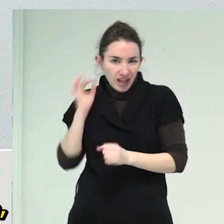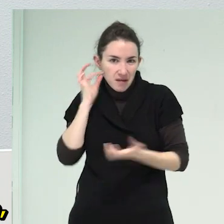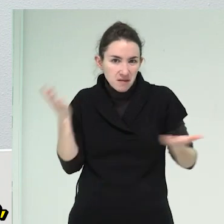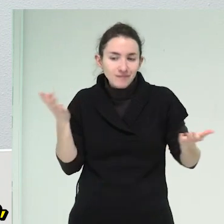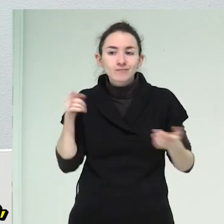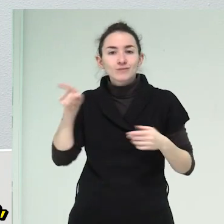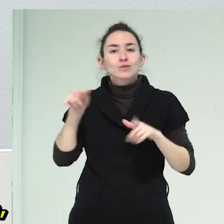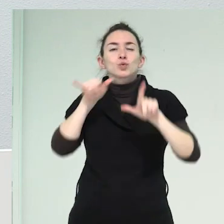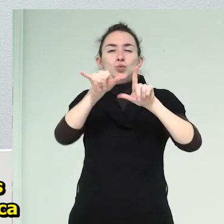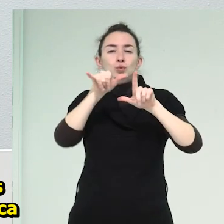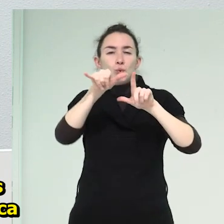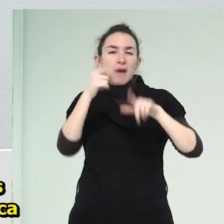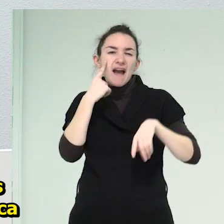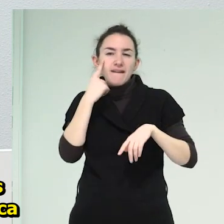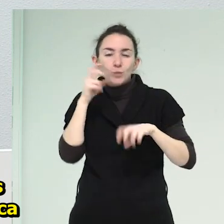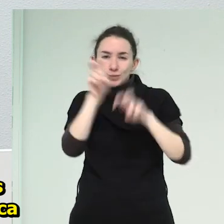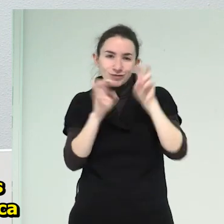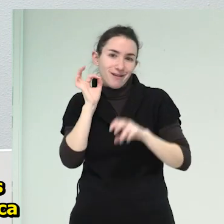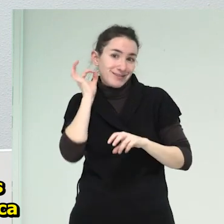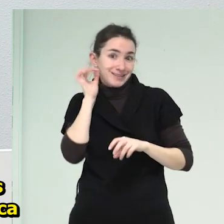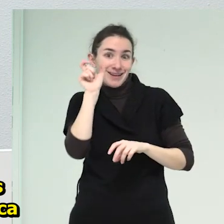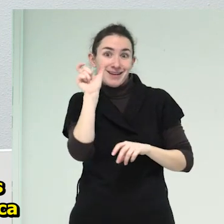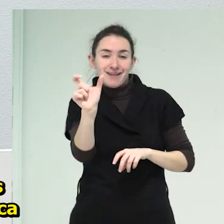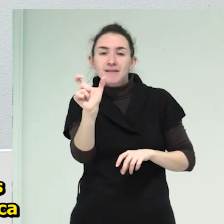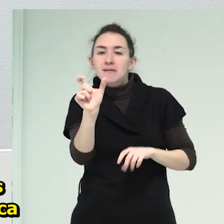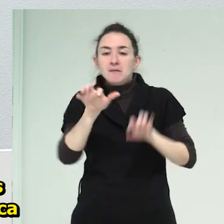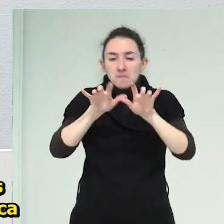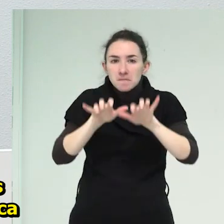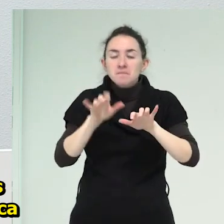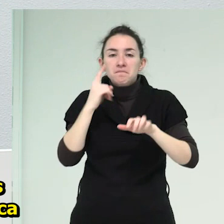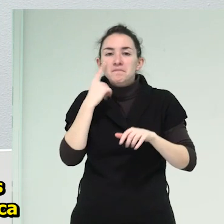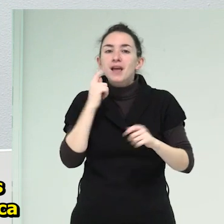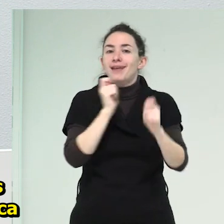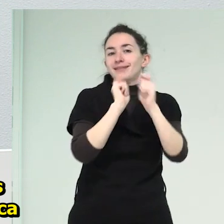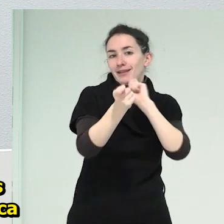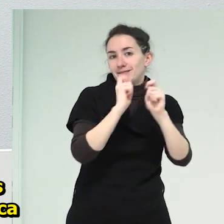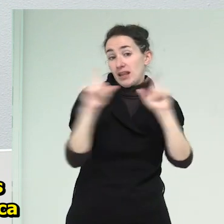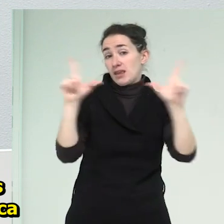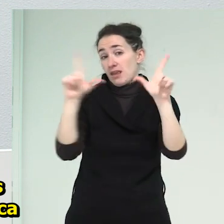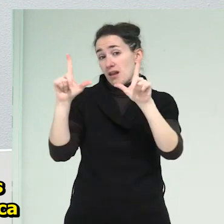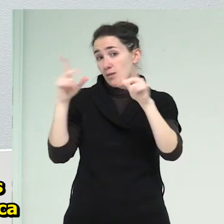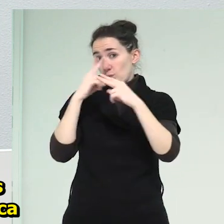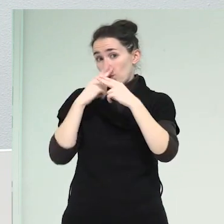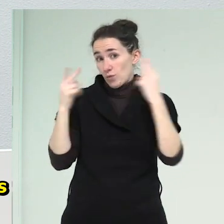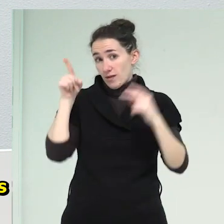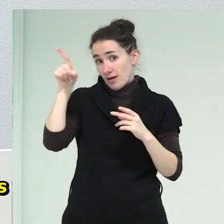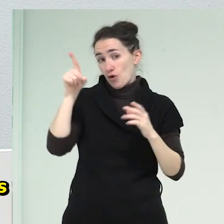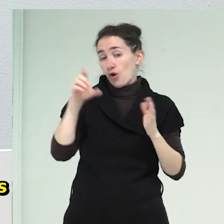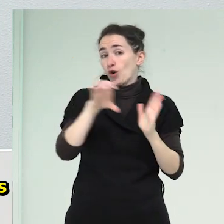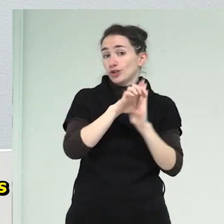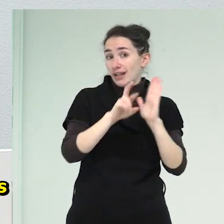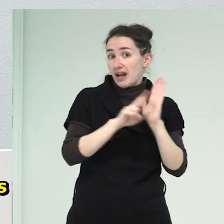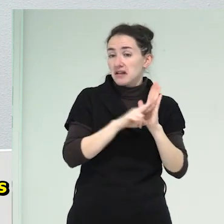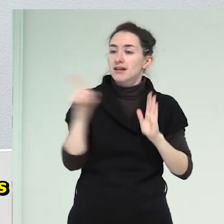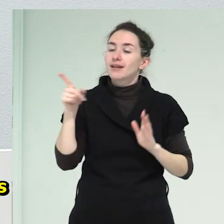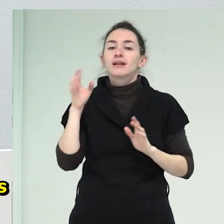cuenta de YouTube, buscarla, aparecen unas cuantas entrevistas en televisiones públicas de allí de Costa Rica, donde ha hecho